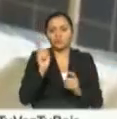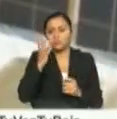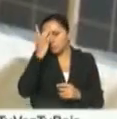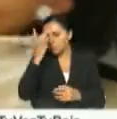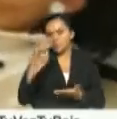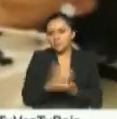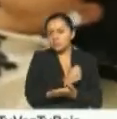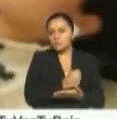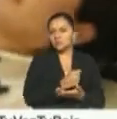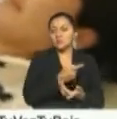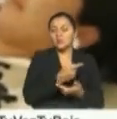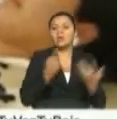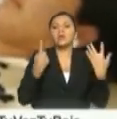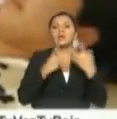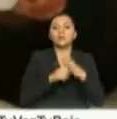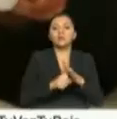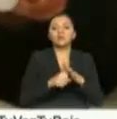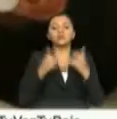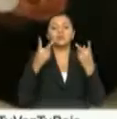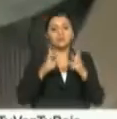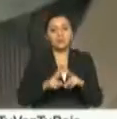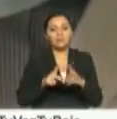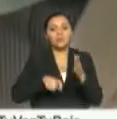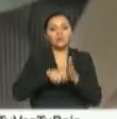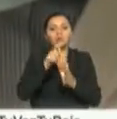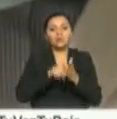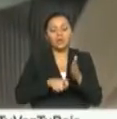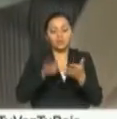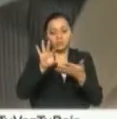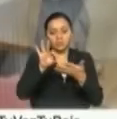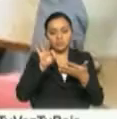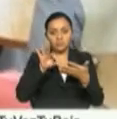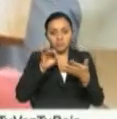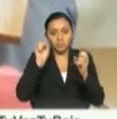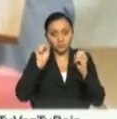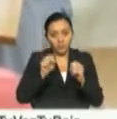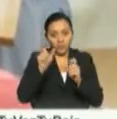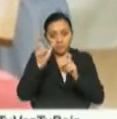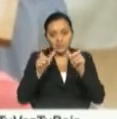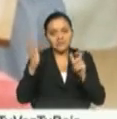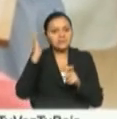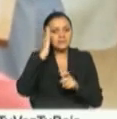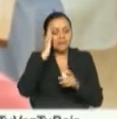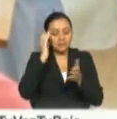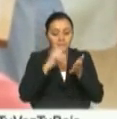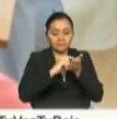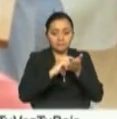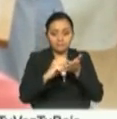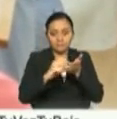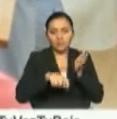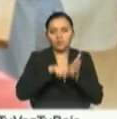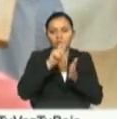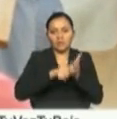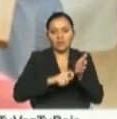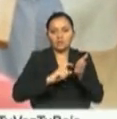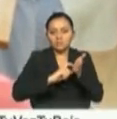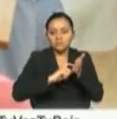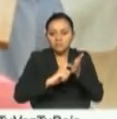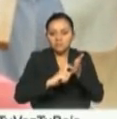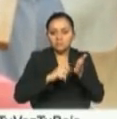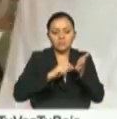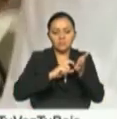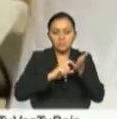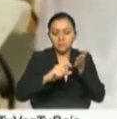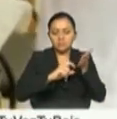beneficios es la inclusión del formato tipo de contratación, que le permitirá al cliente saber qué es lo que realmente cubre su seguro, por lo que